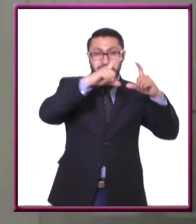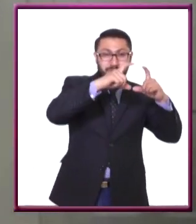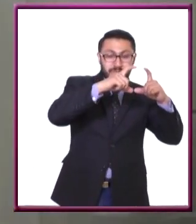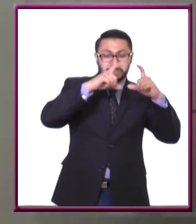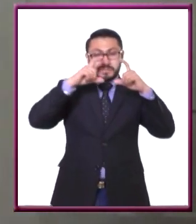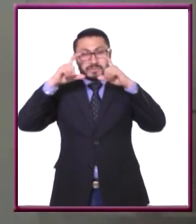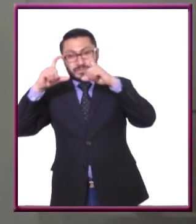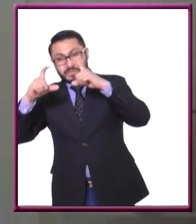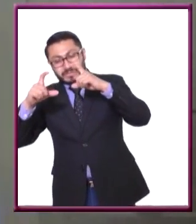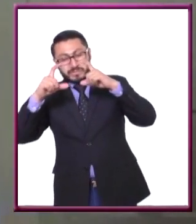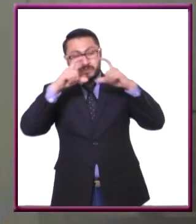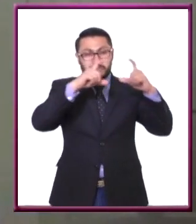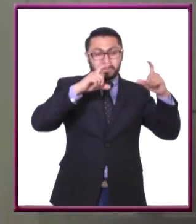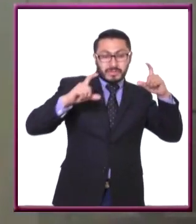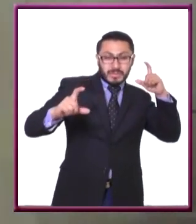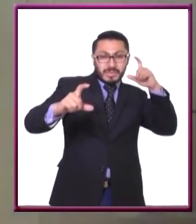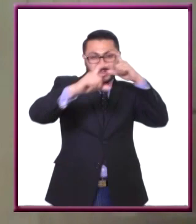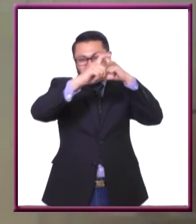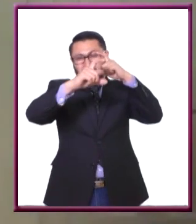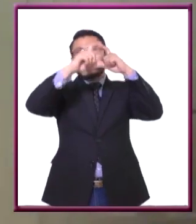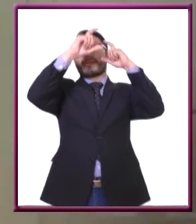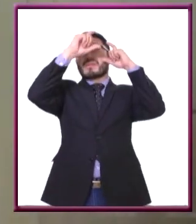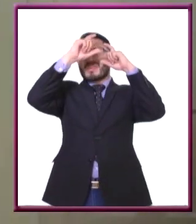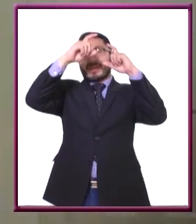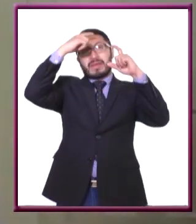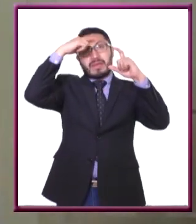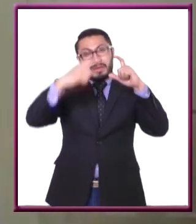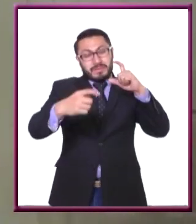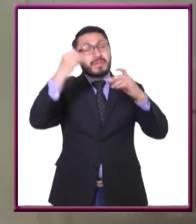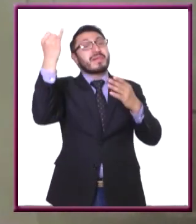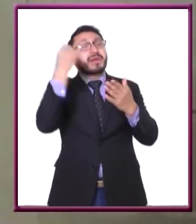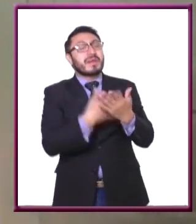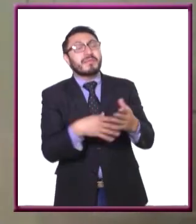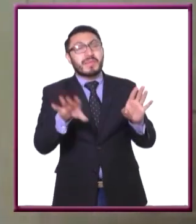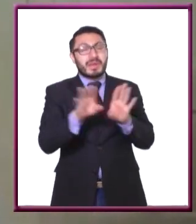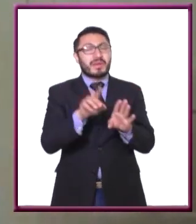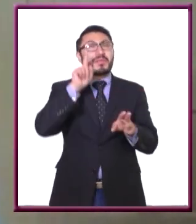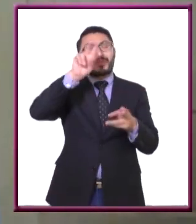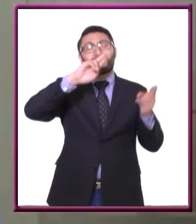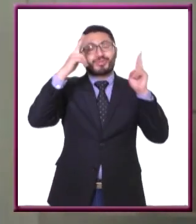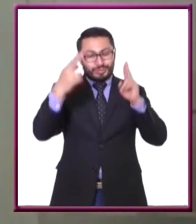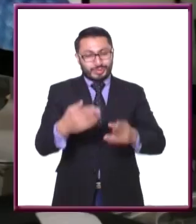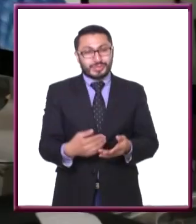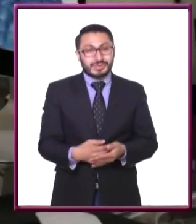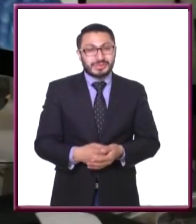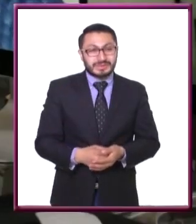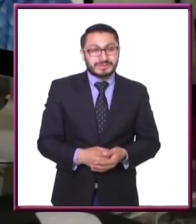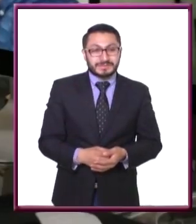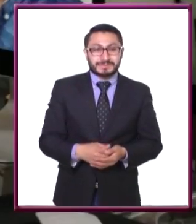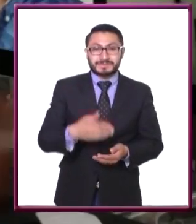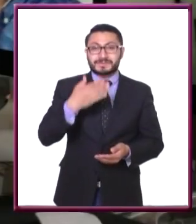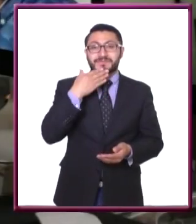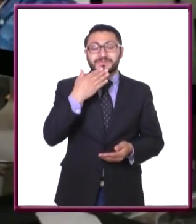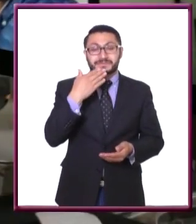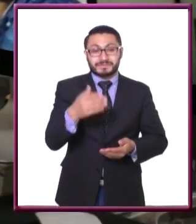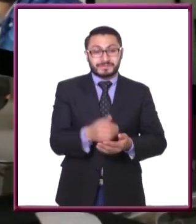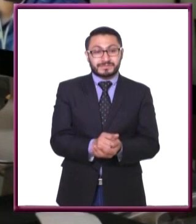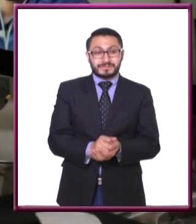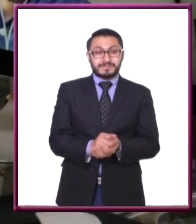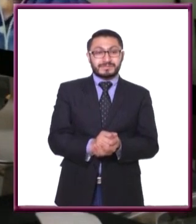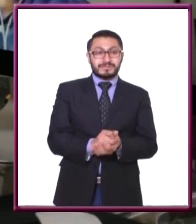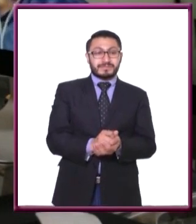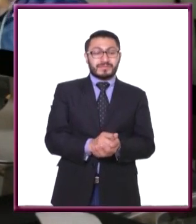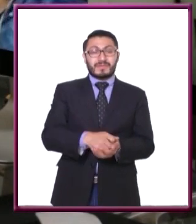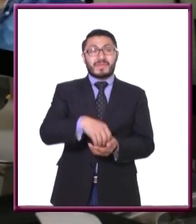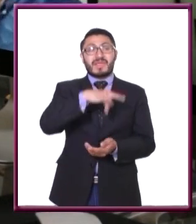para corregir el efecto de la atmósfera. Entonces, para tener una imagen como si estuvieras en el espacio. Muy bien. ¿En el